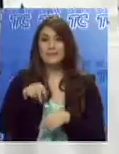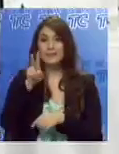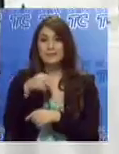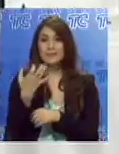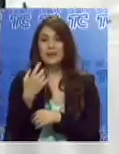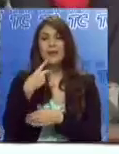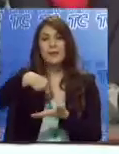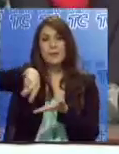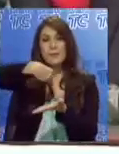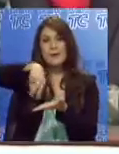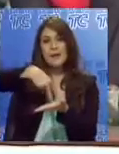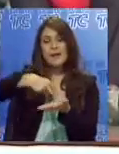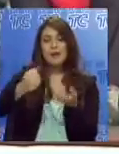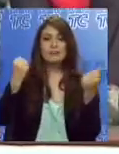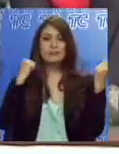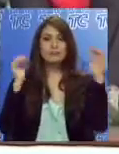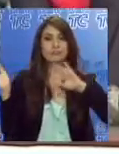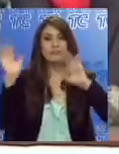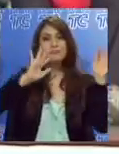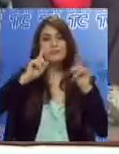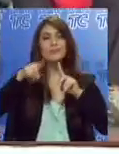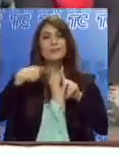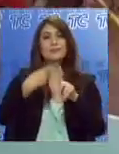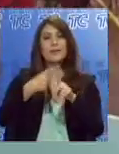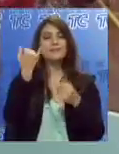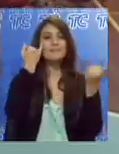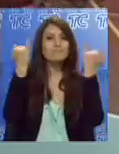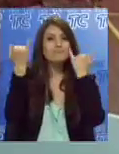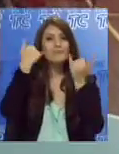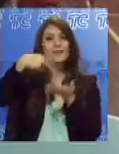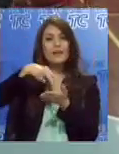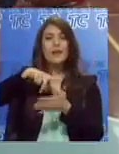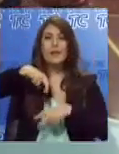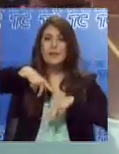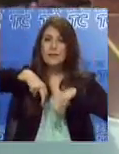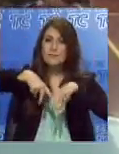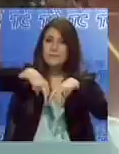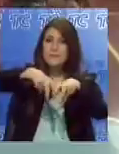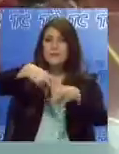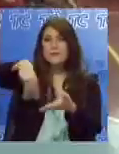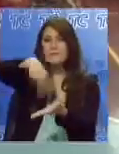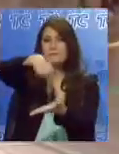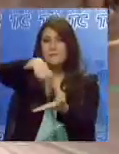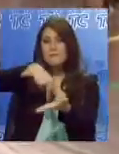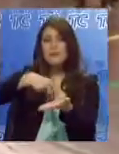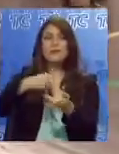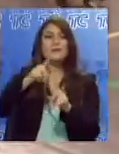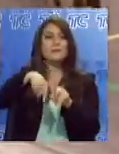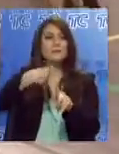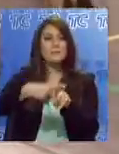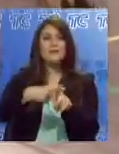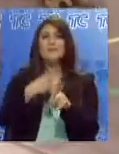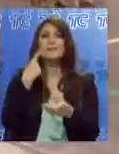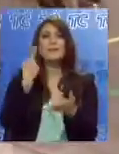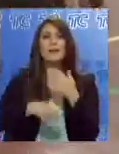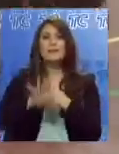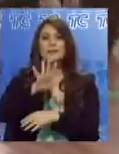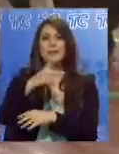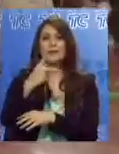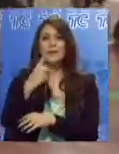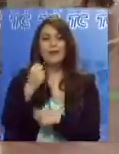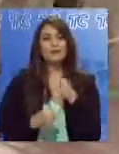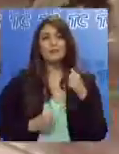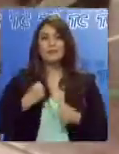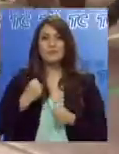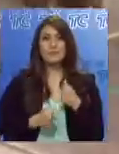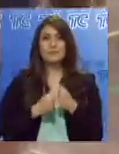están bailoterapia, aeróbicos, festival de juegos recreativos, caminata, gran baile maratón y la carrera 5K. La inversión